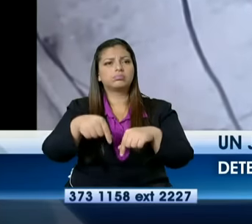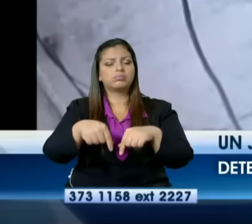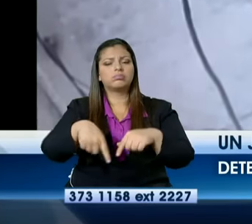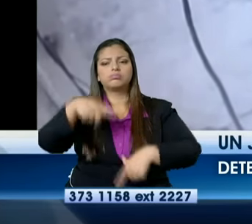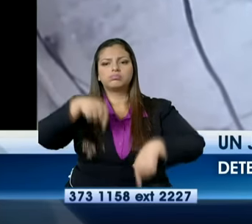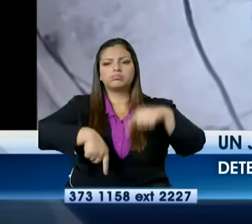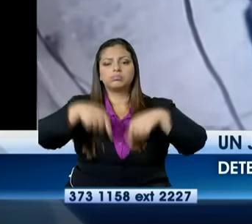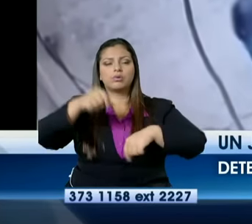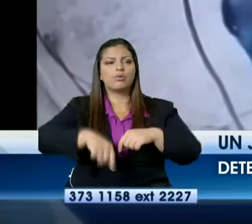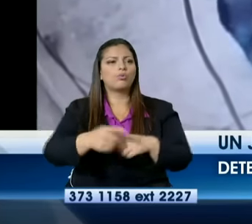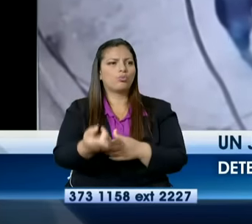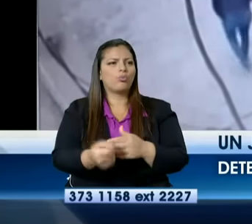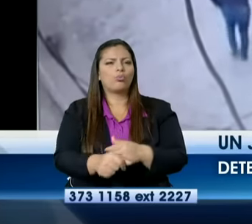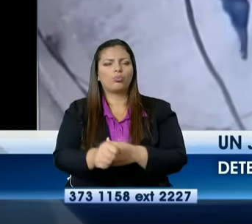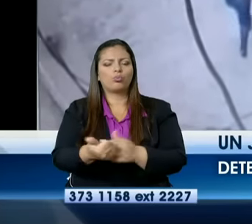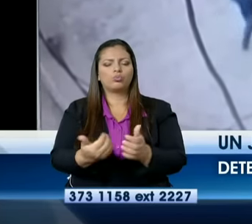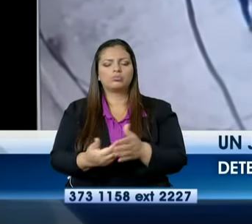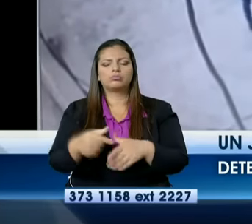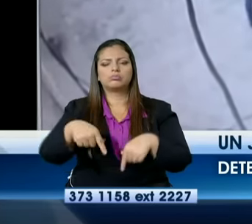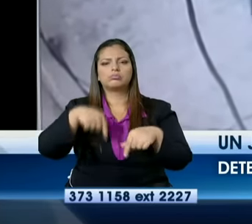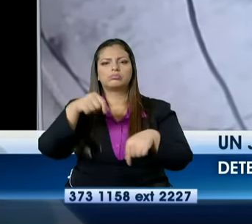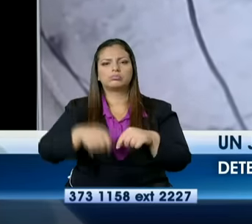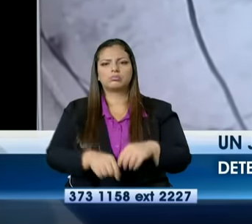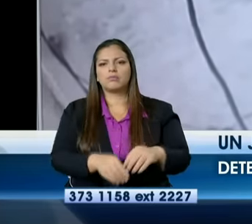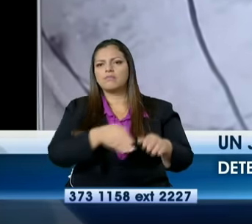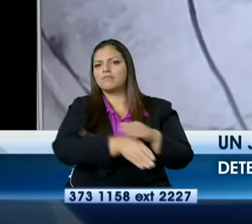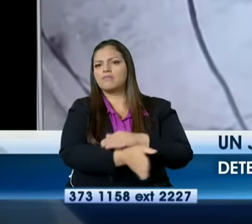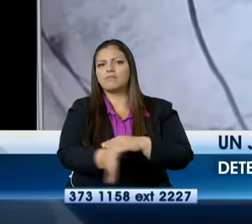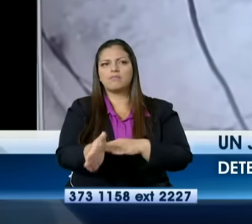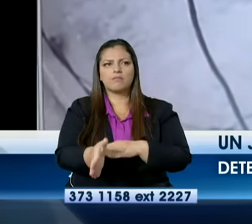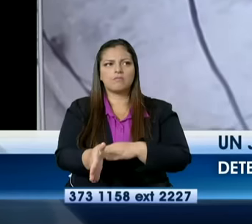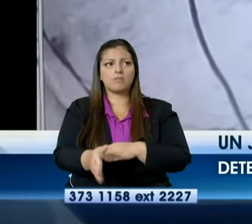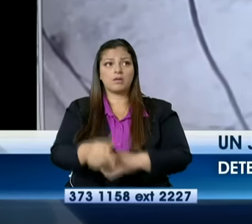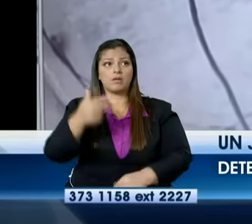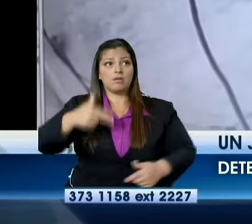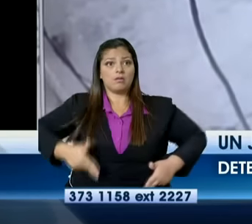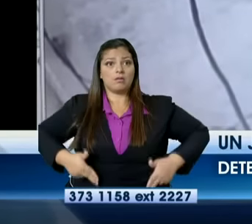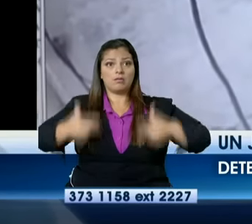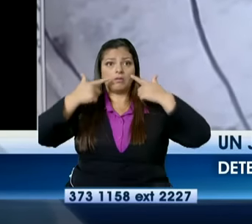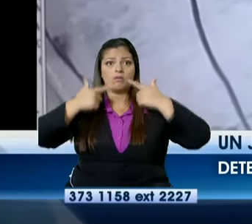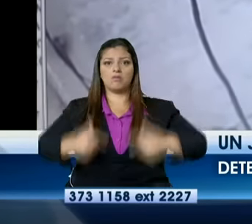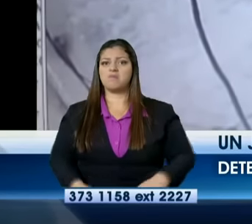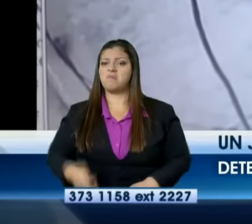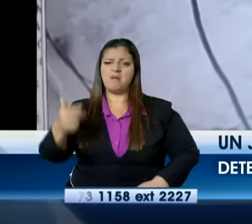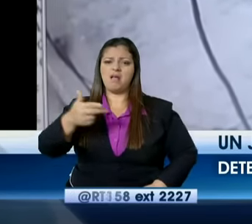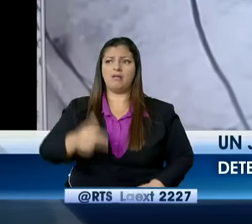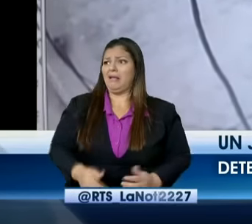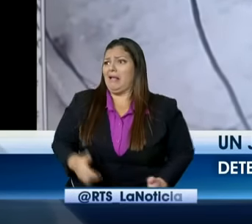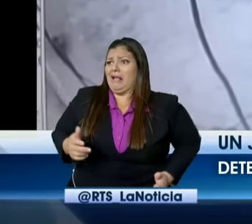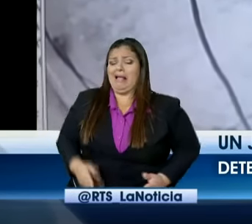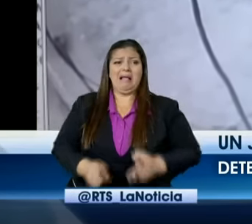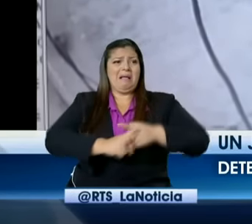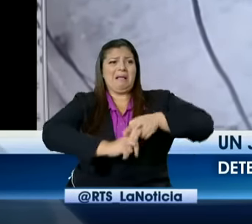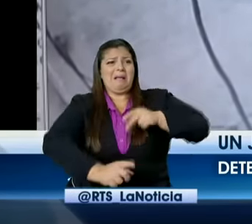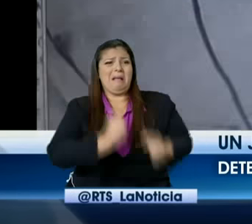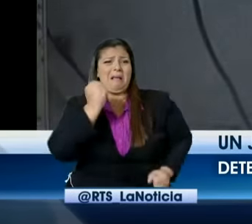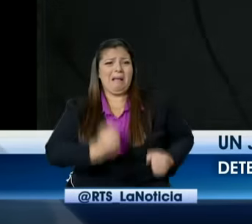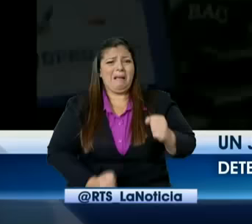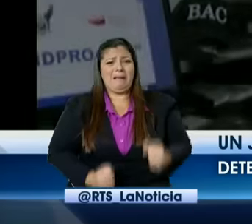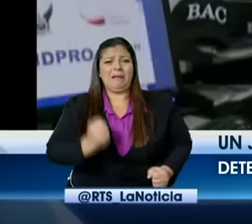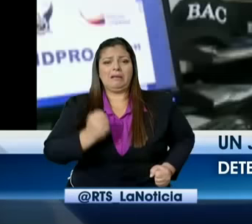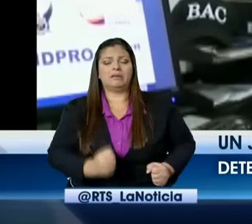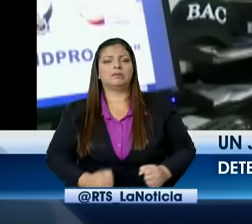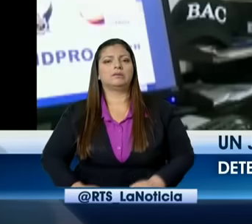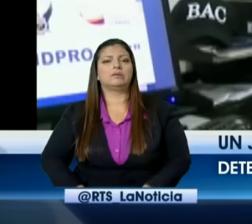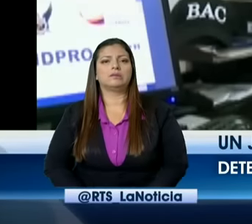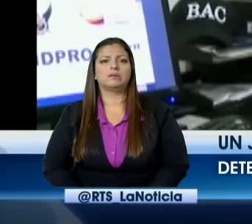guardia. Serían los responsables de al menos 5 robos bajo la misma modalidad en Puengasí, Antiguo Aeropuerto, Guamaní y Puembo.